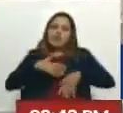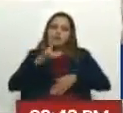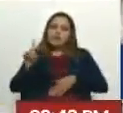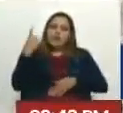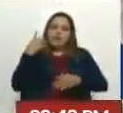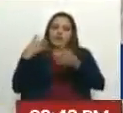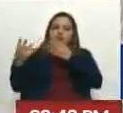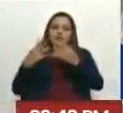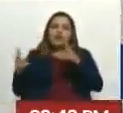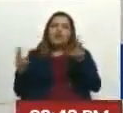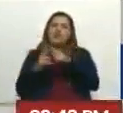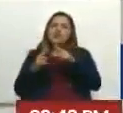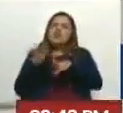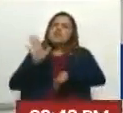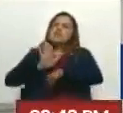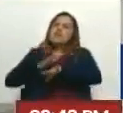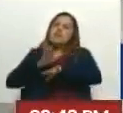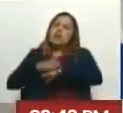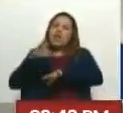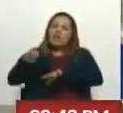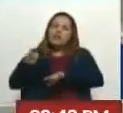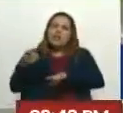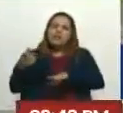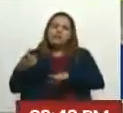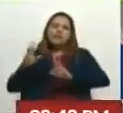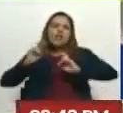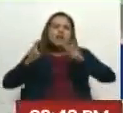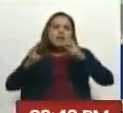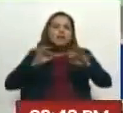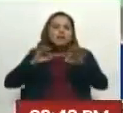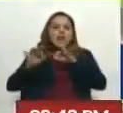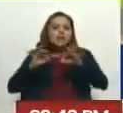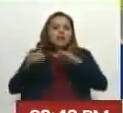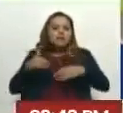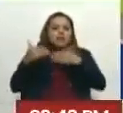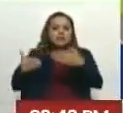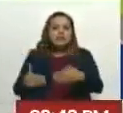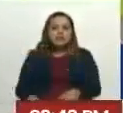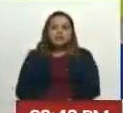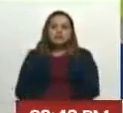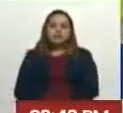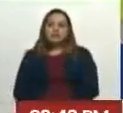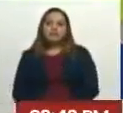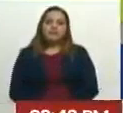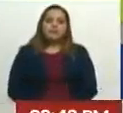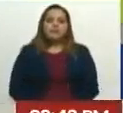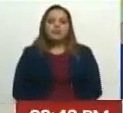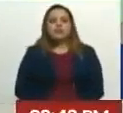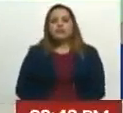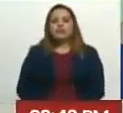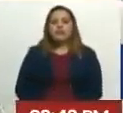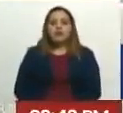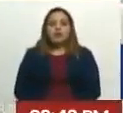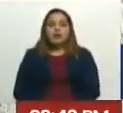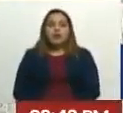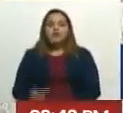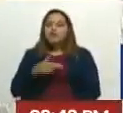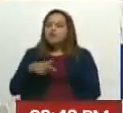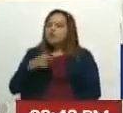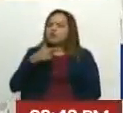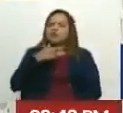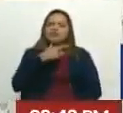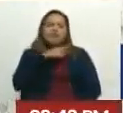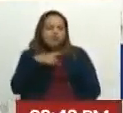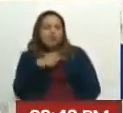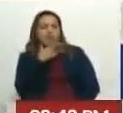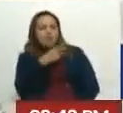festival, conocer de por qué el porqué de este concepto. Sí, nosotros nos gusta ratificar y utilizar la palabra progresista en el sentido